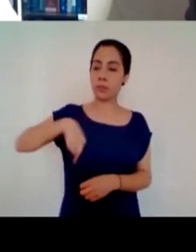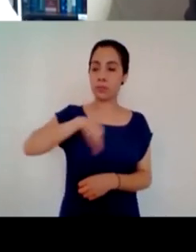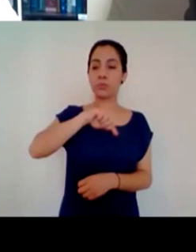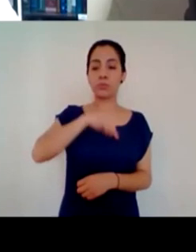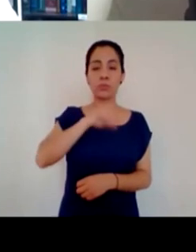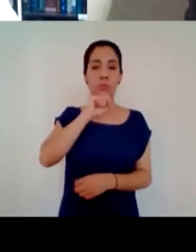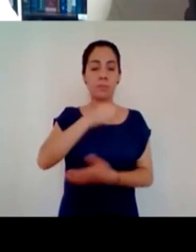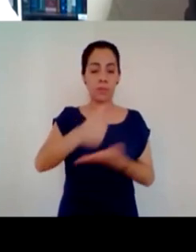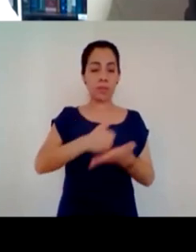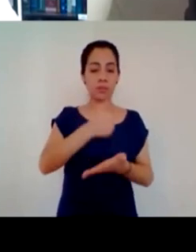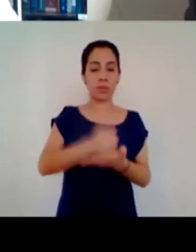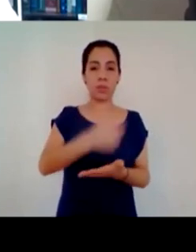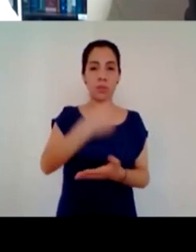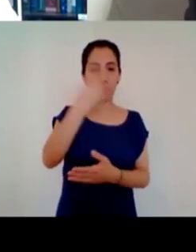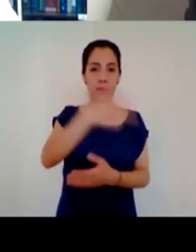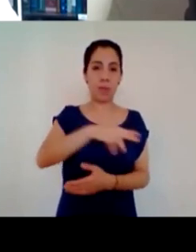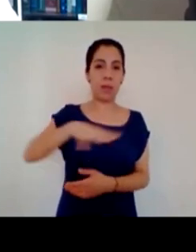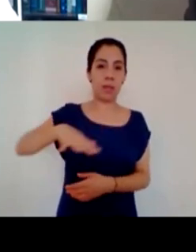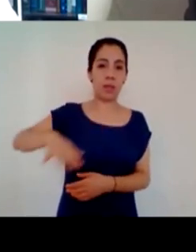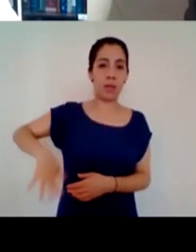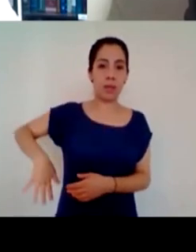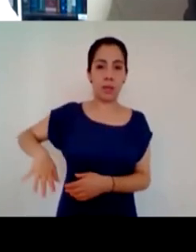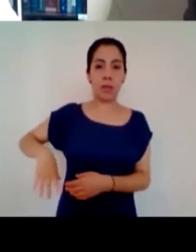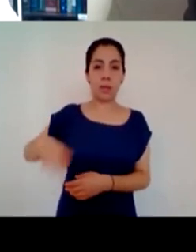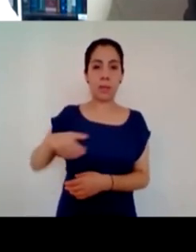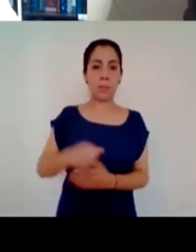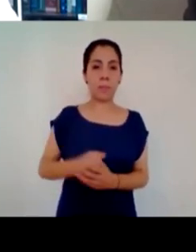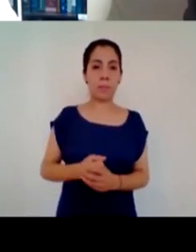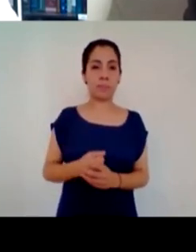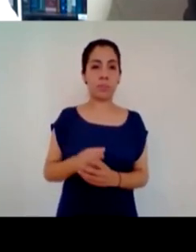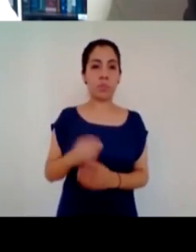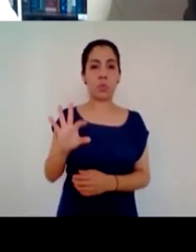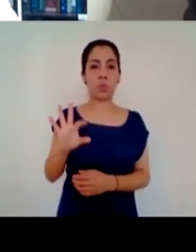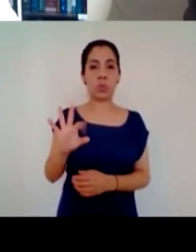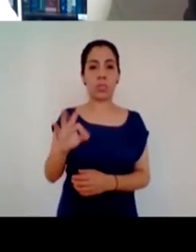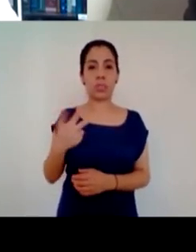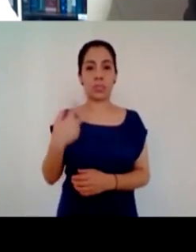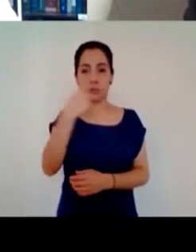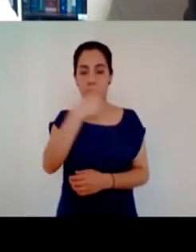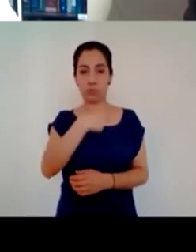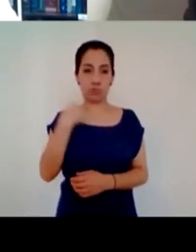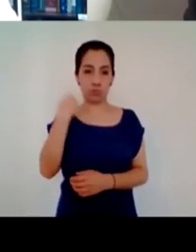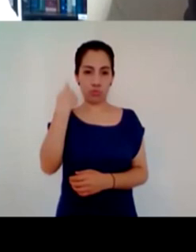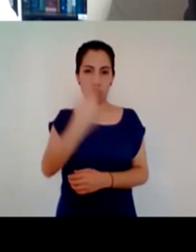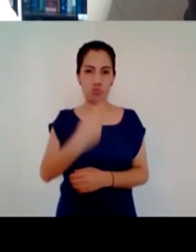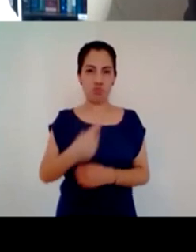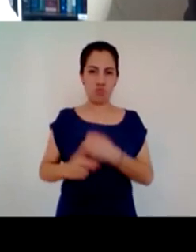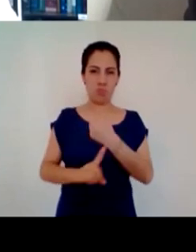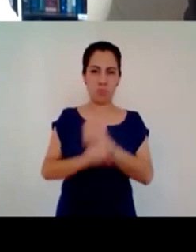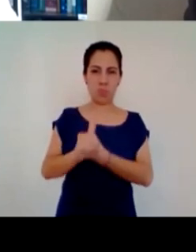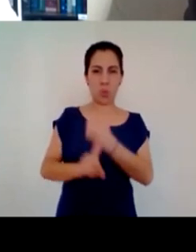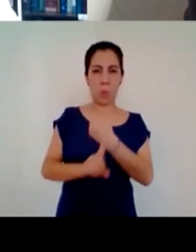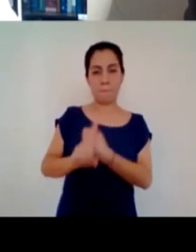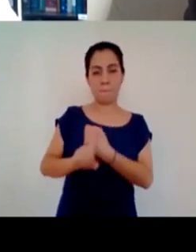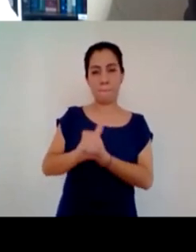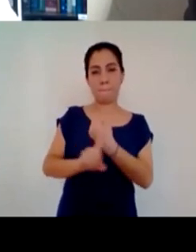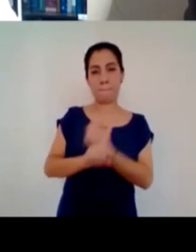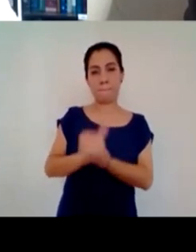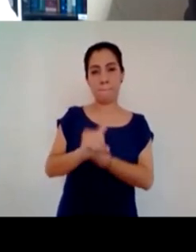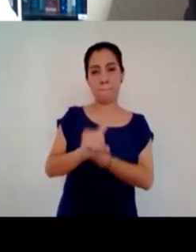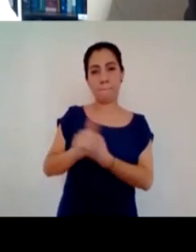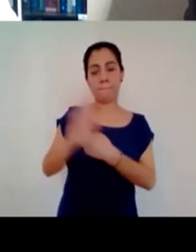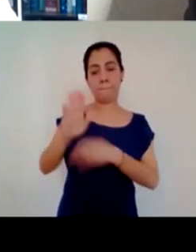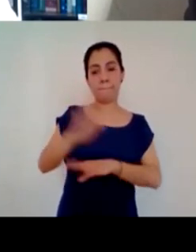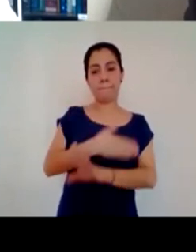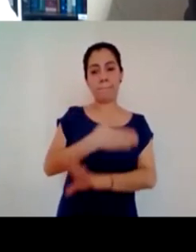un acto muy violento que vivimos hace 48 horas. Y pues también asegurarles que estamos trabajando